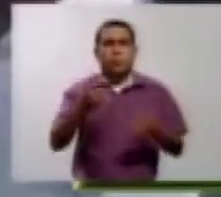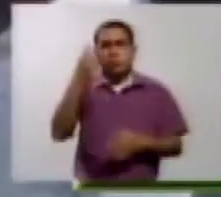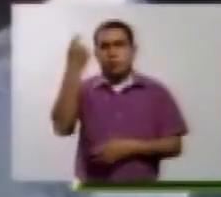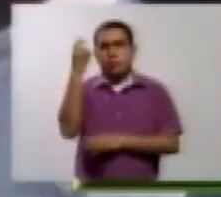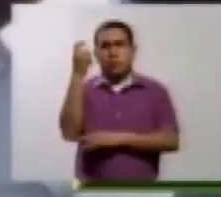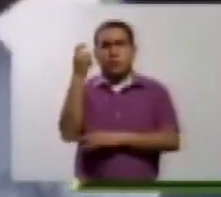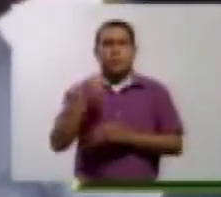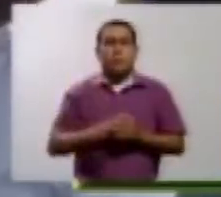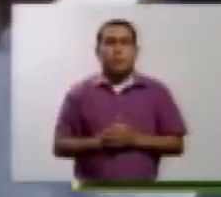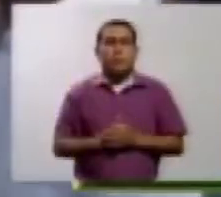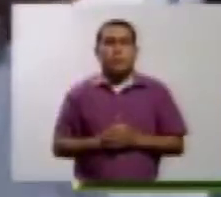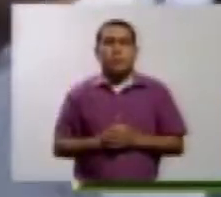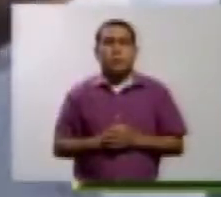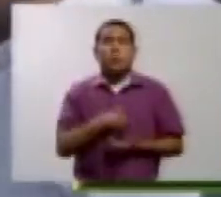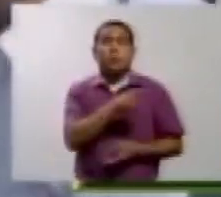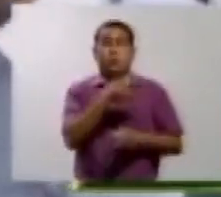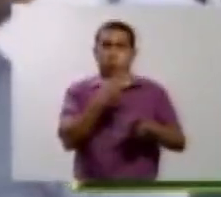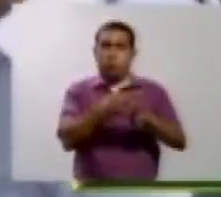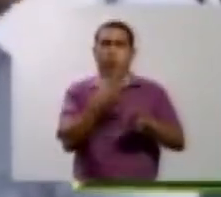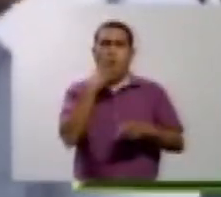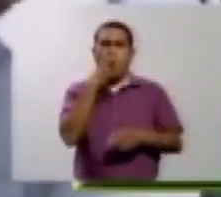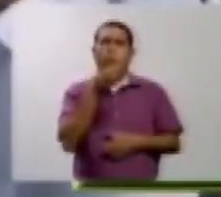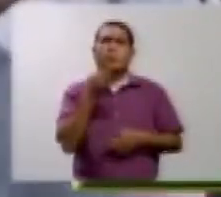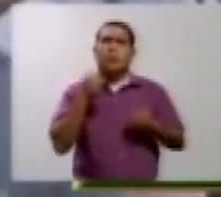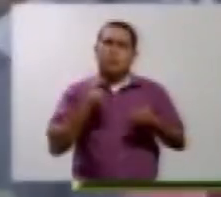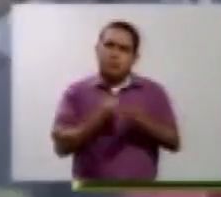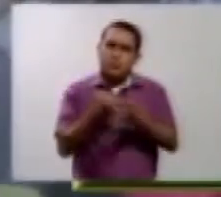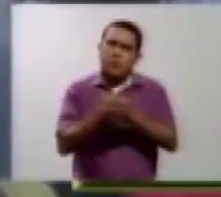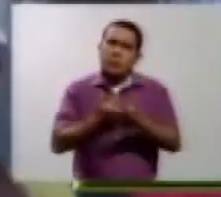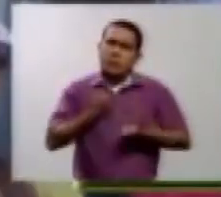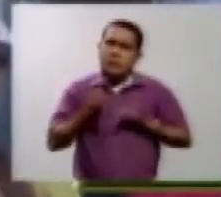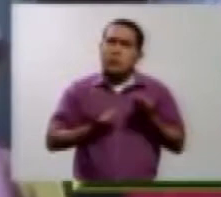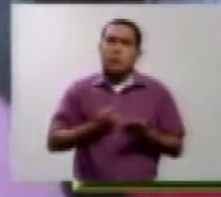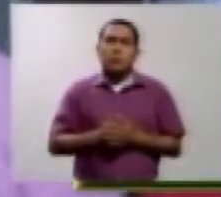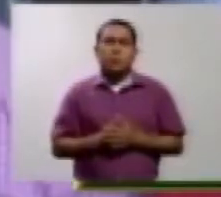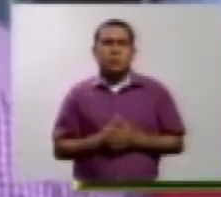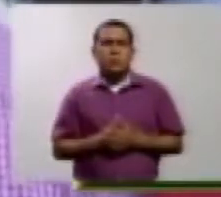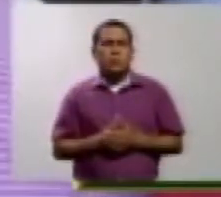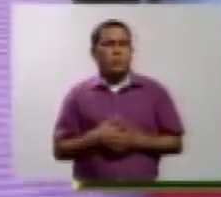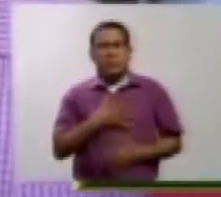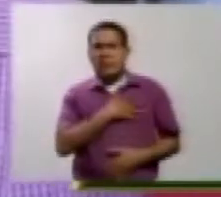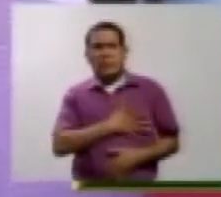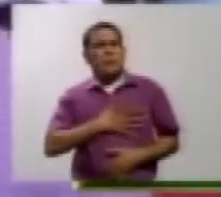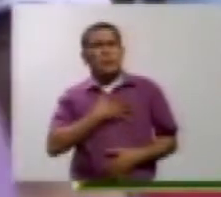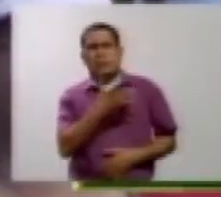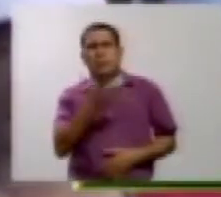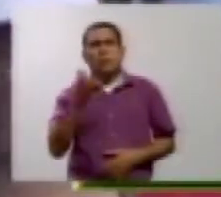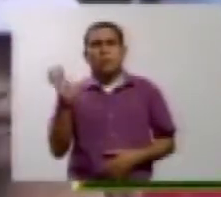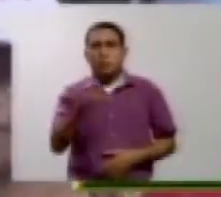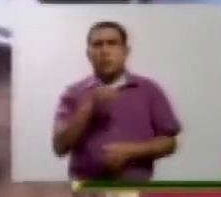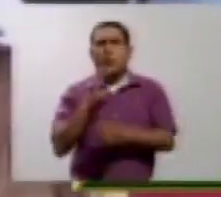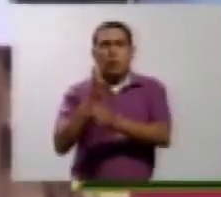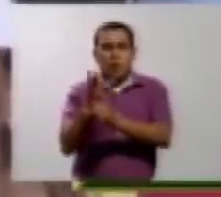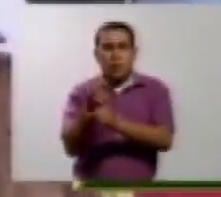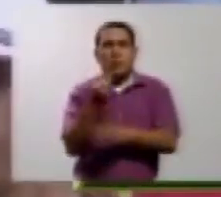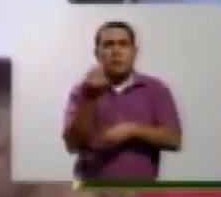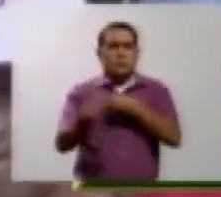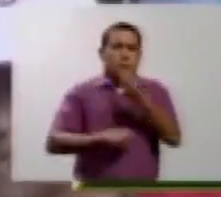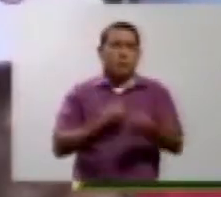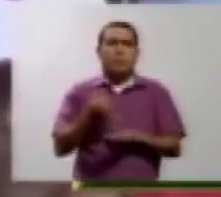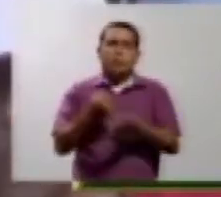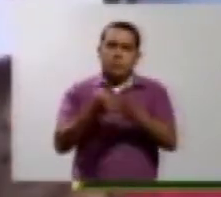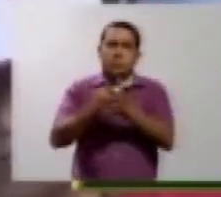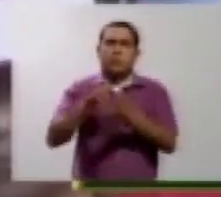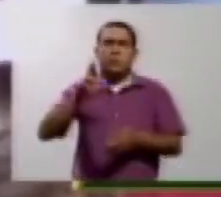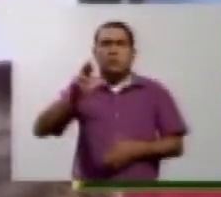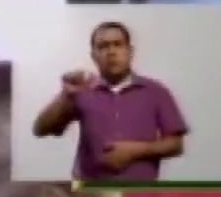quiere tachar un buen hombre, un hombre que ha trabajado por esta ciudad. Y pienso que es bastante lamentable. Nosotros también como artistas estamos aquí apoyando a Rafa